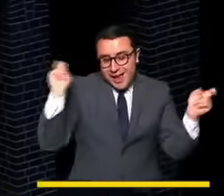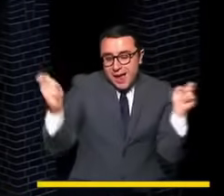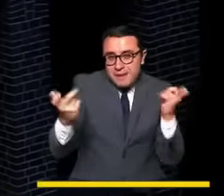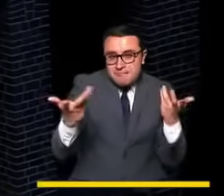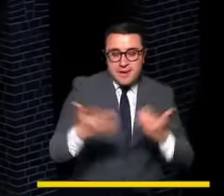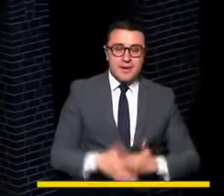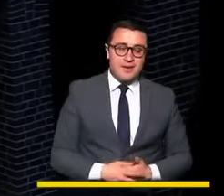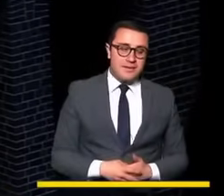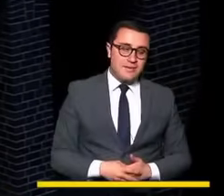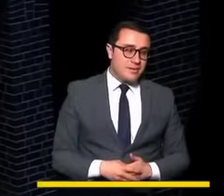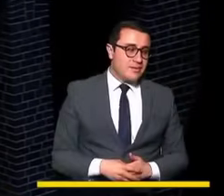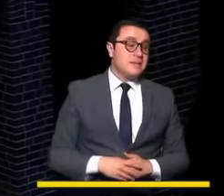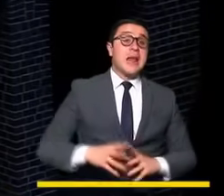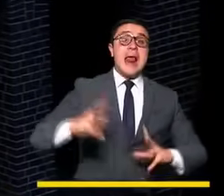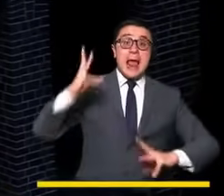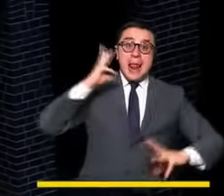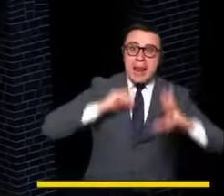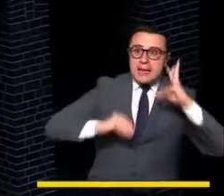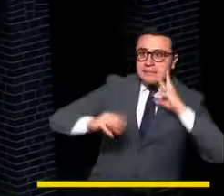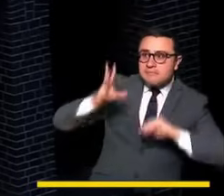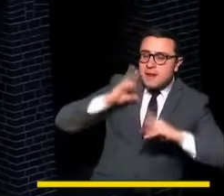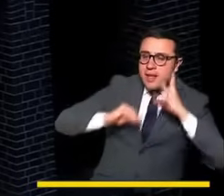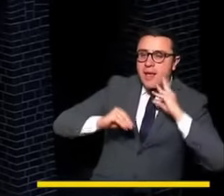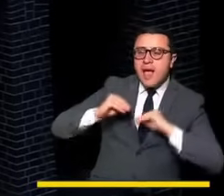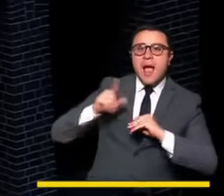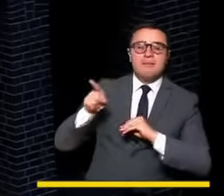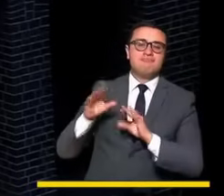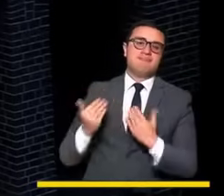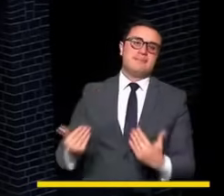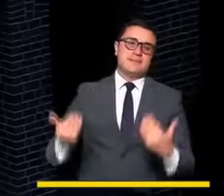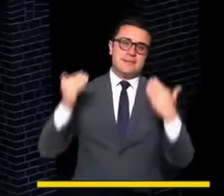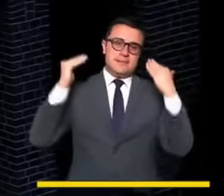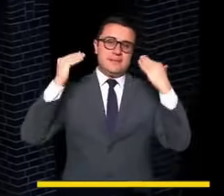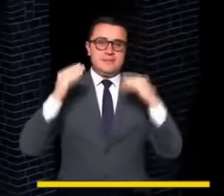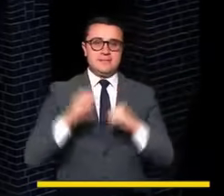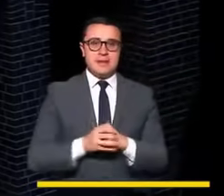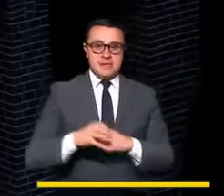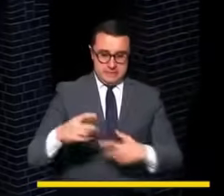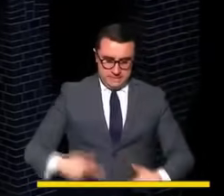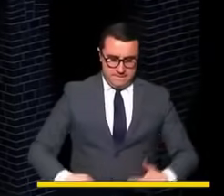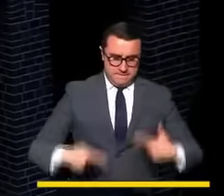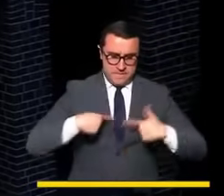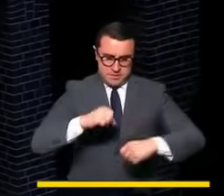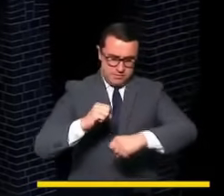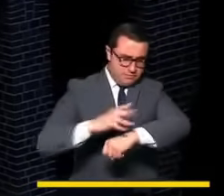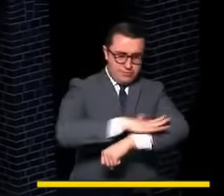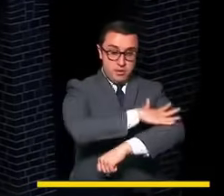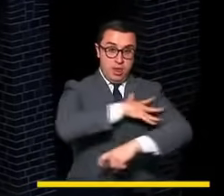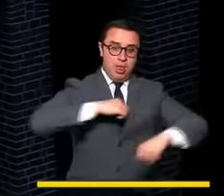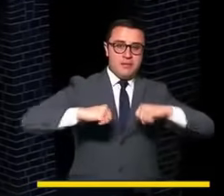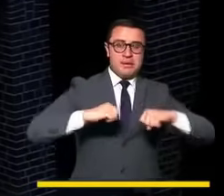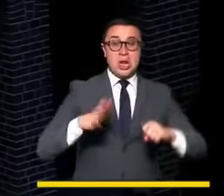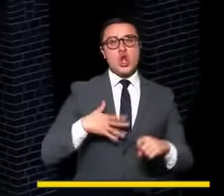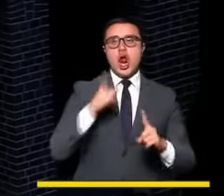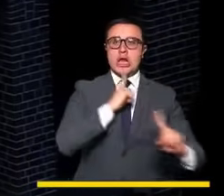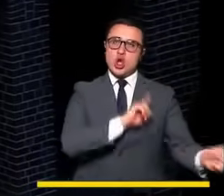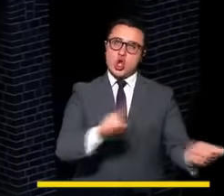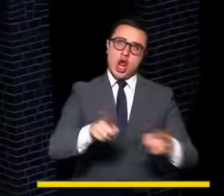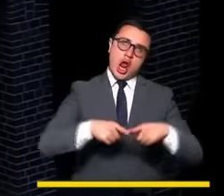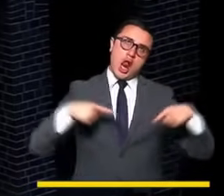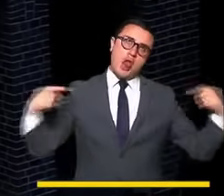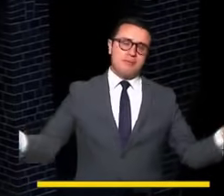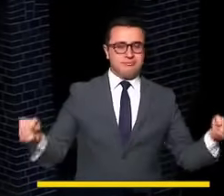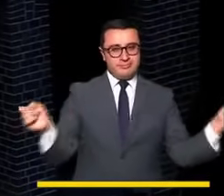experiencia se vuelve importante, la intensidad de la existencia, etcétera. No voy a echar carreta aquí. Pero